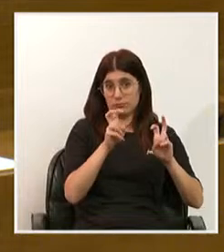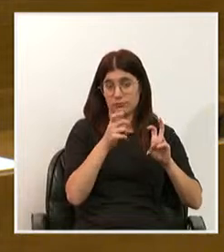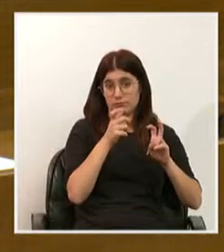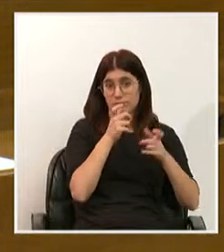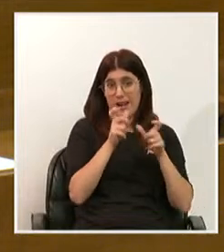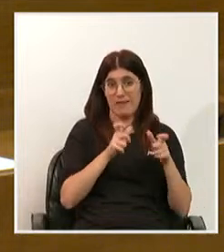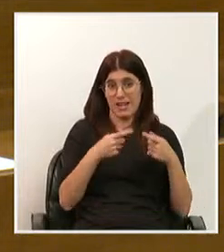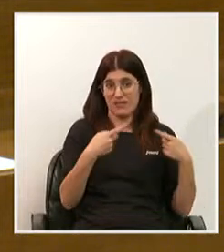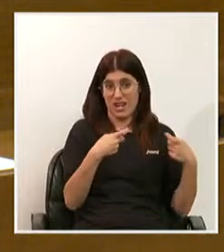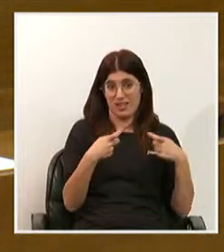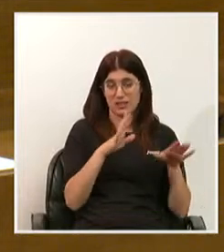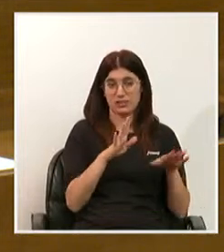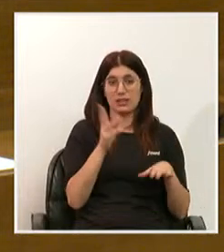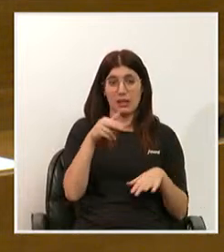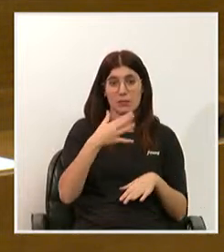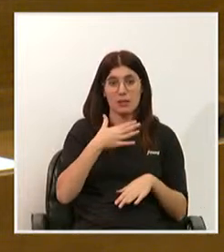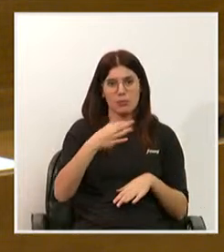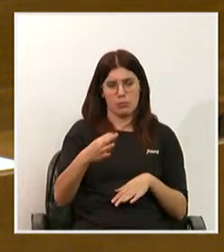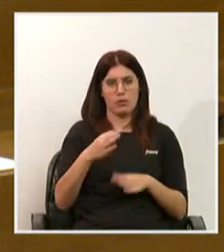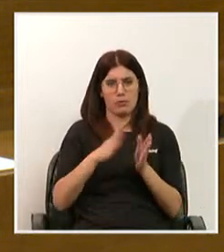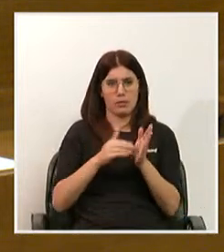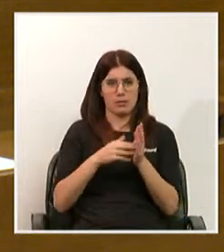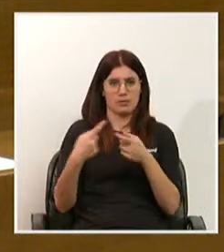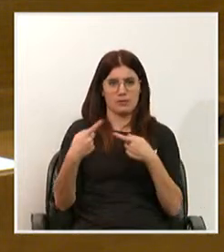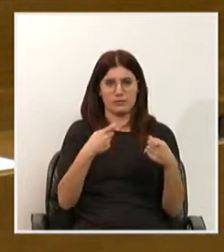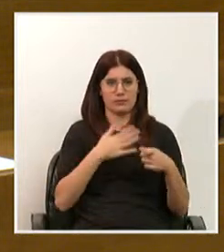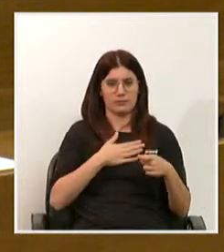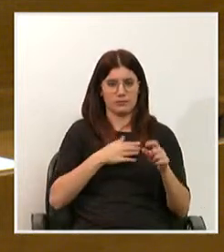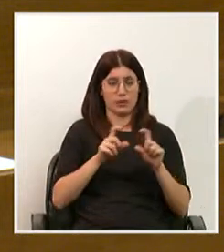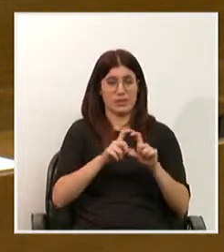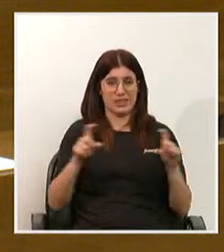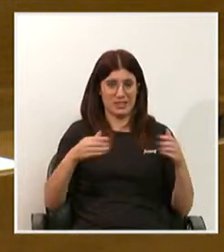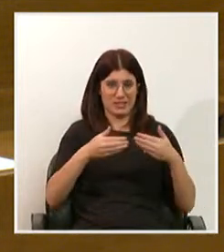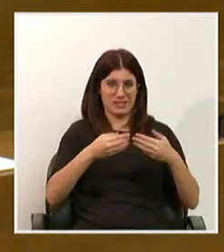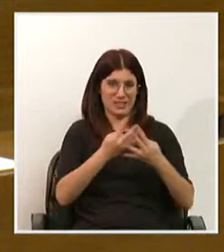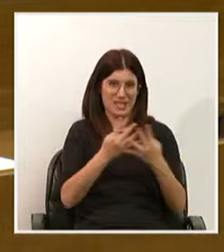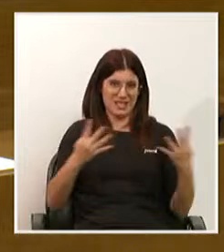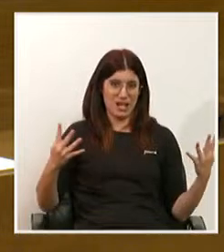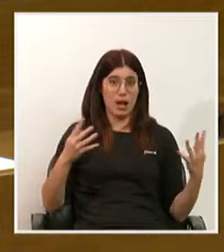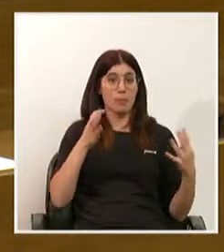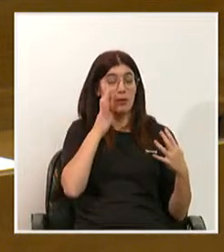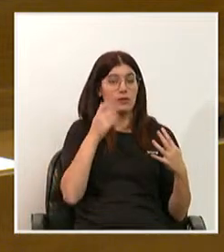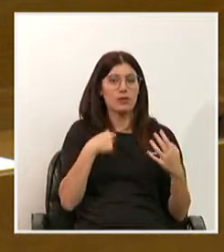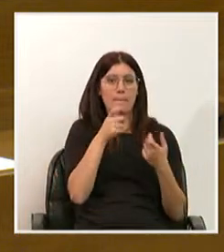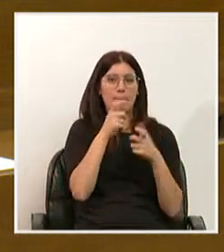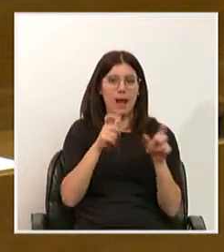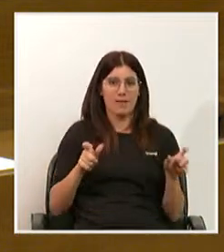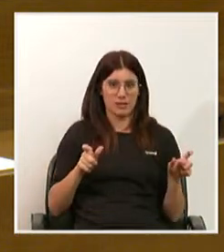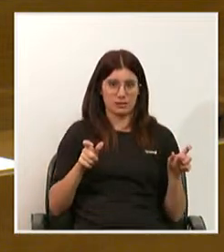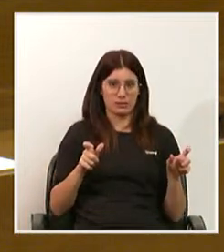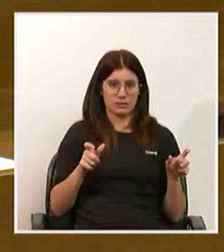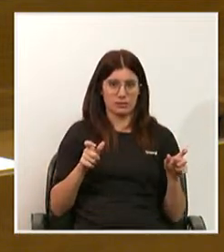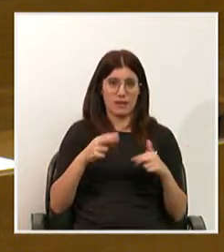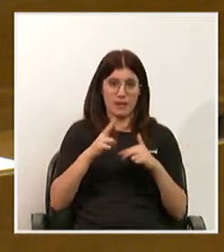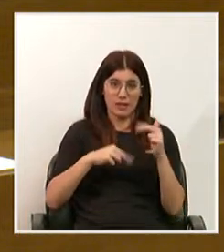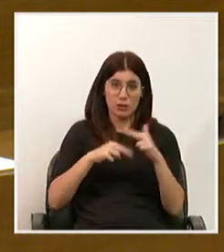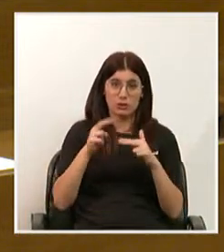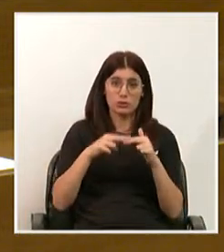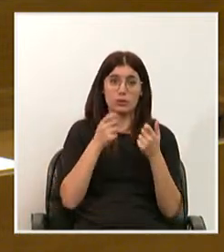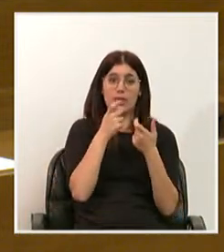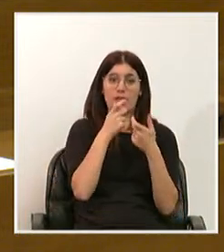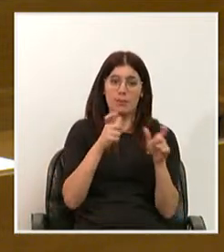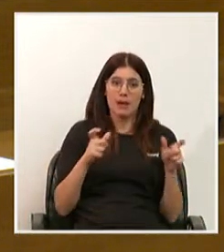valenci tamb defensar laiaa pero la nostra estará F de paraes estará constru de paraules